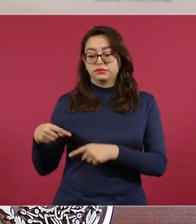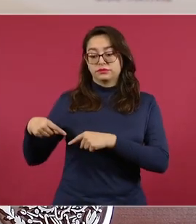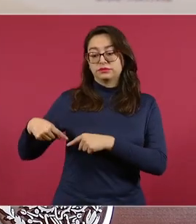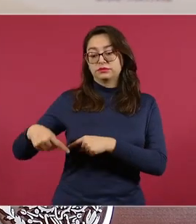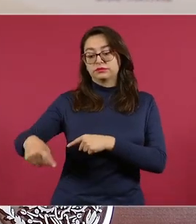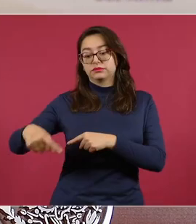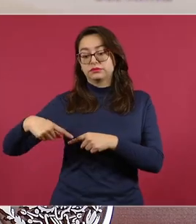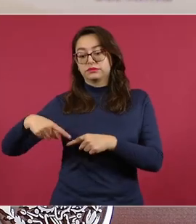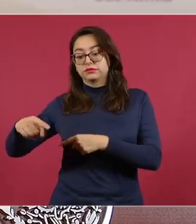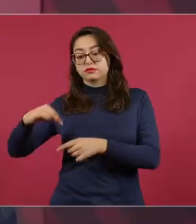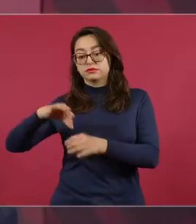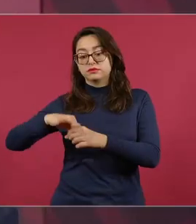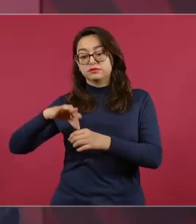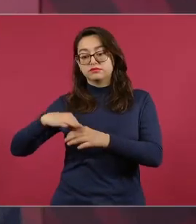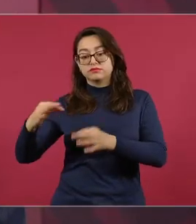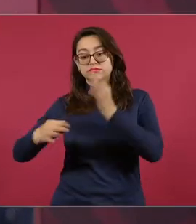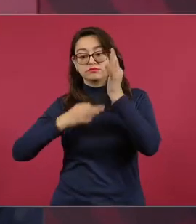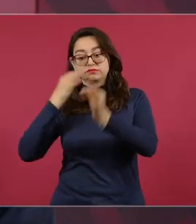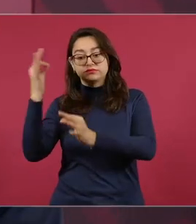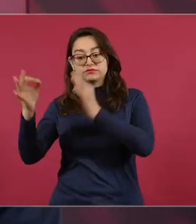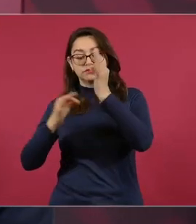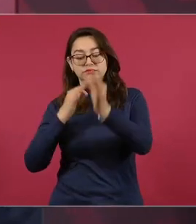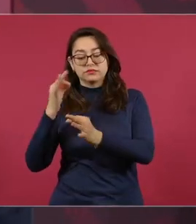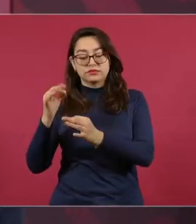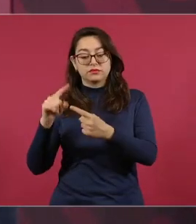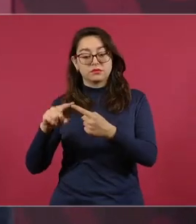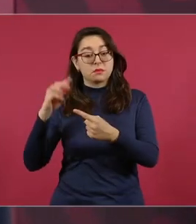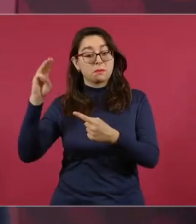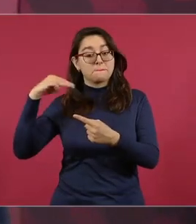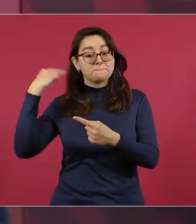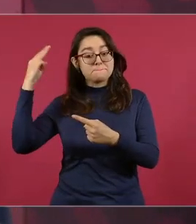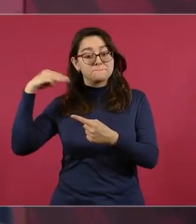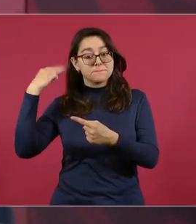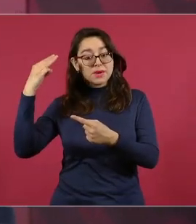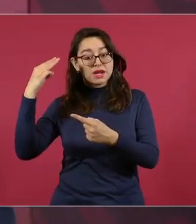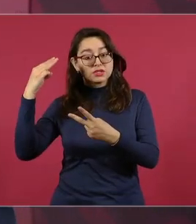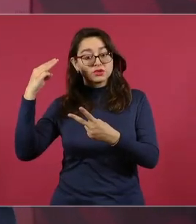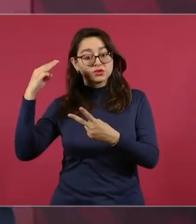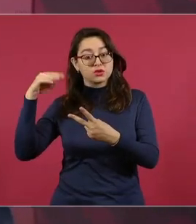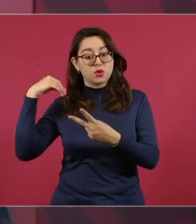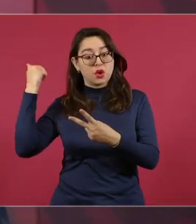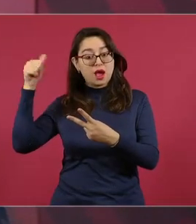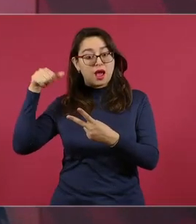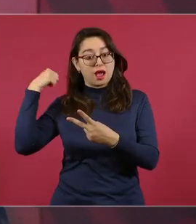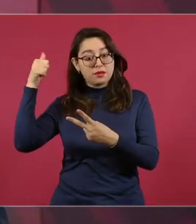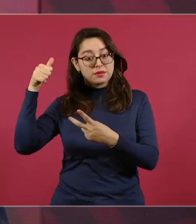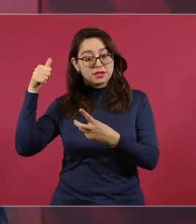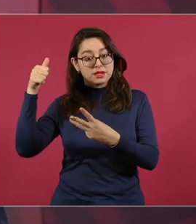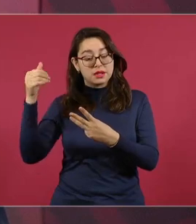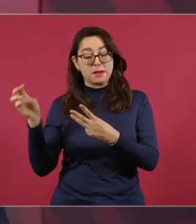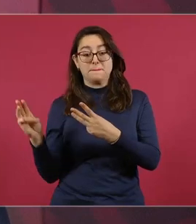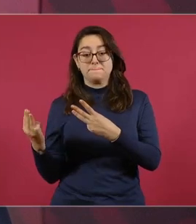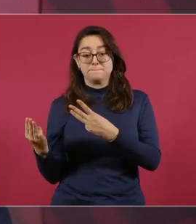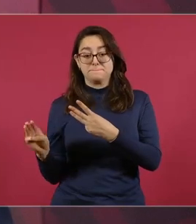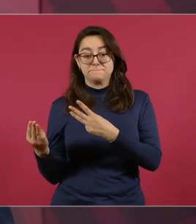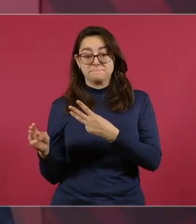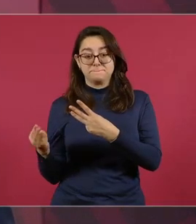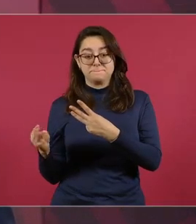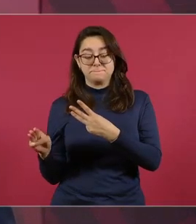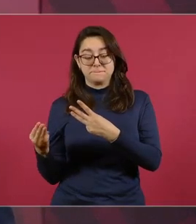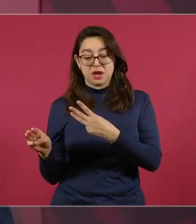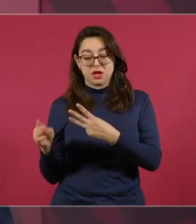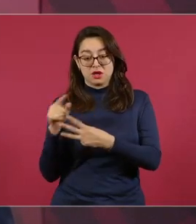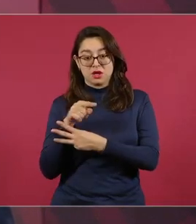de la campaña, que es marzo, abril, mayo y la primera